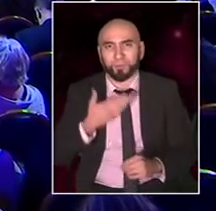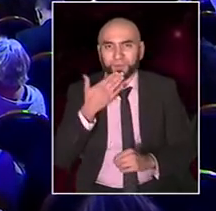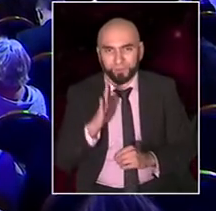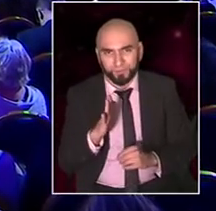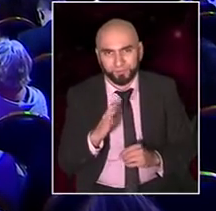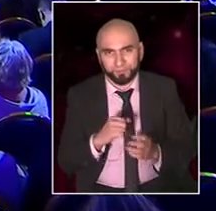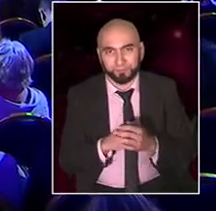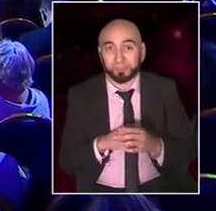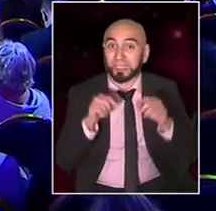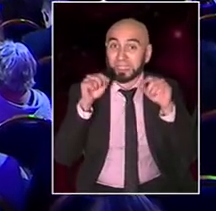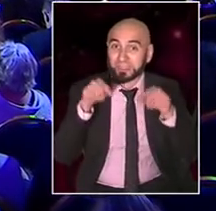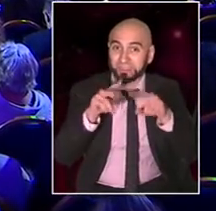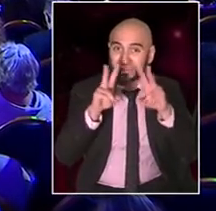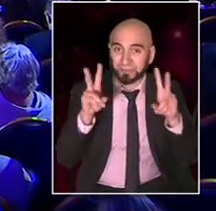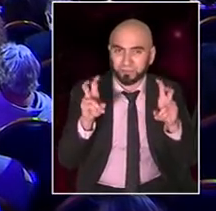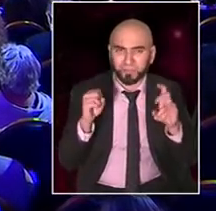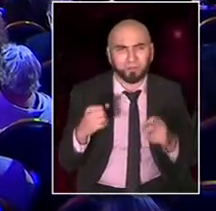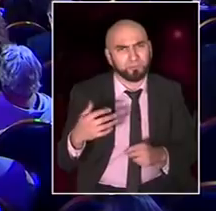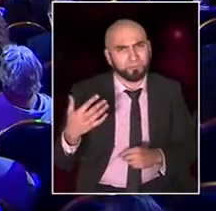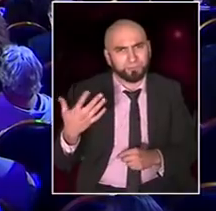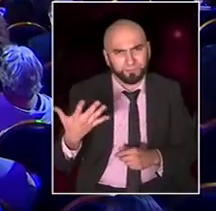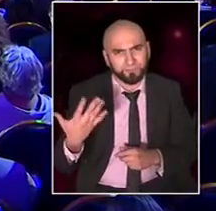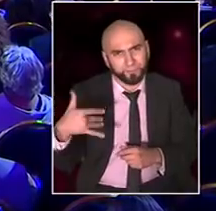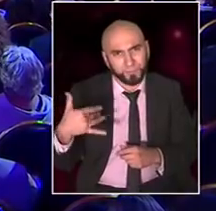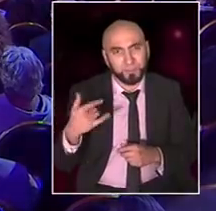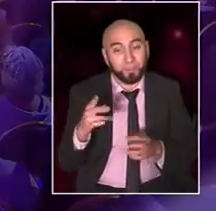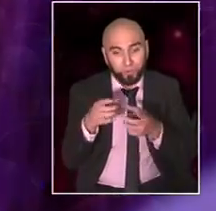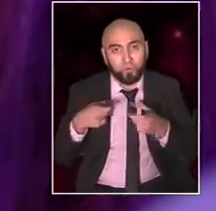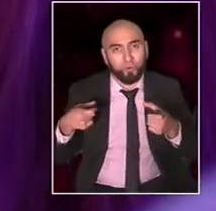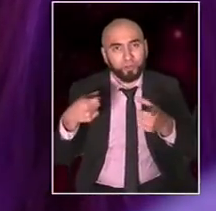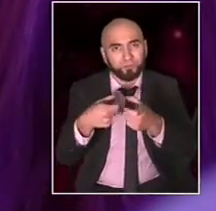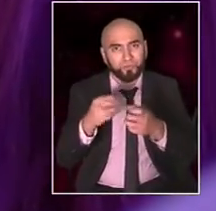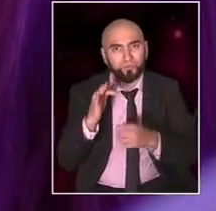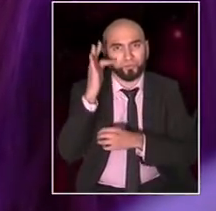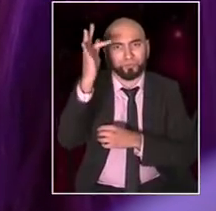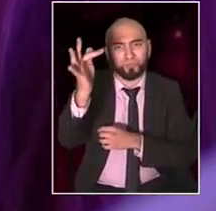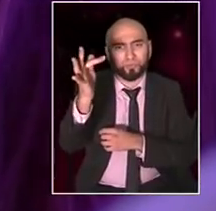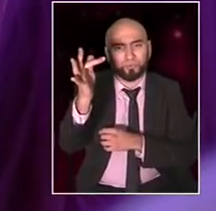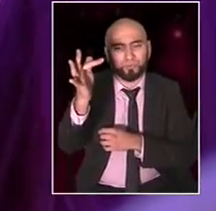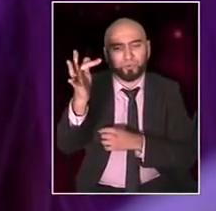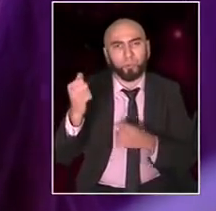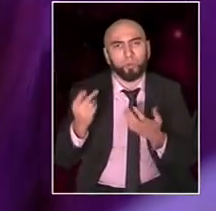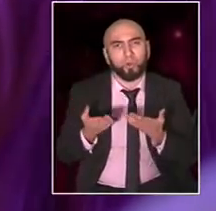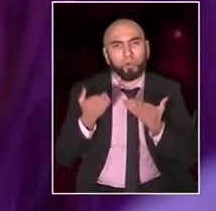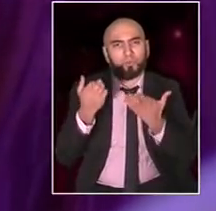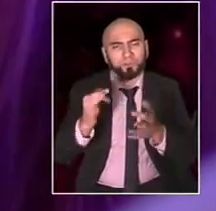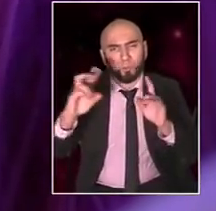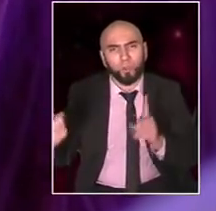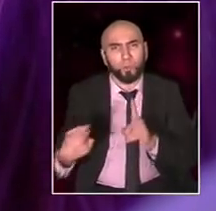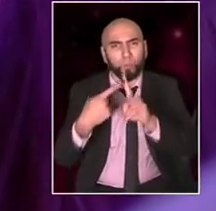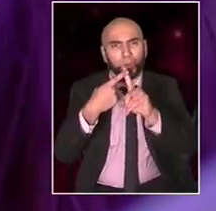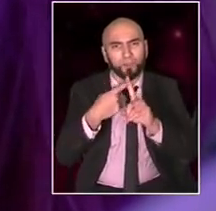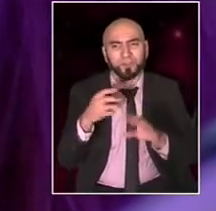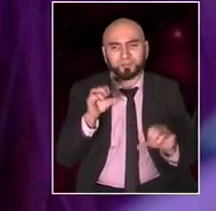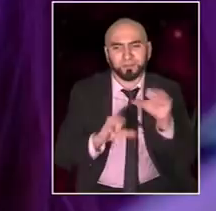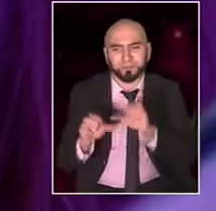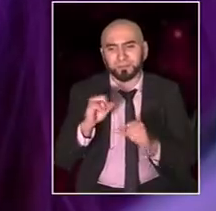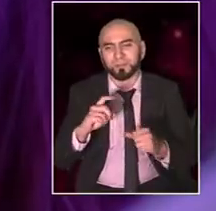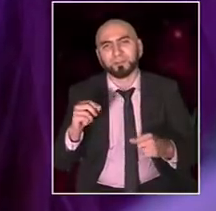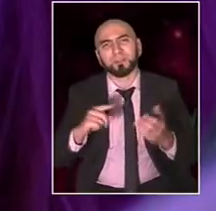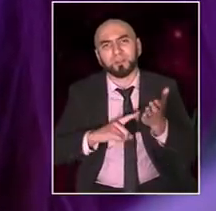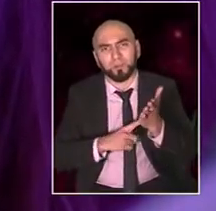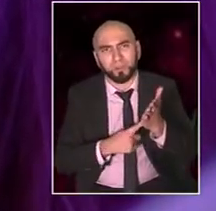Y este es precisamente el valor que representa el Congreso Futuro, que se ofrece como un espacio de encuentro de la ciencia y la tecnología con la ciudadanía